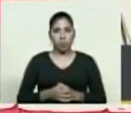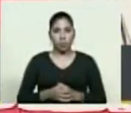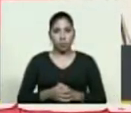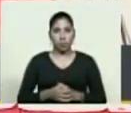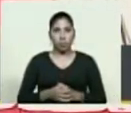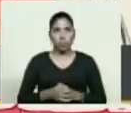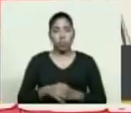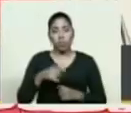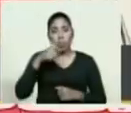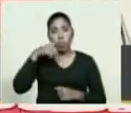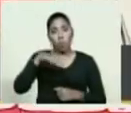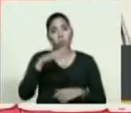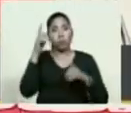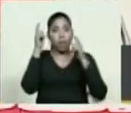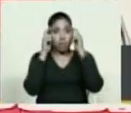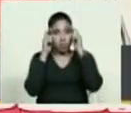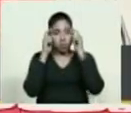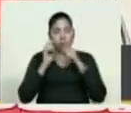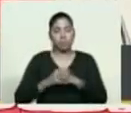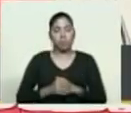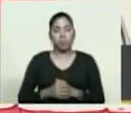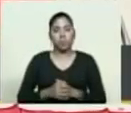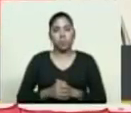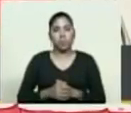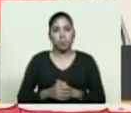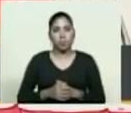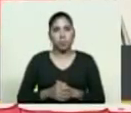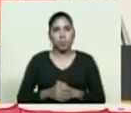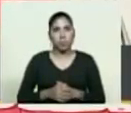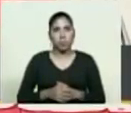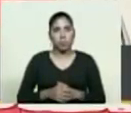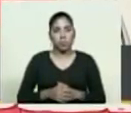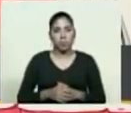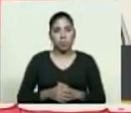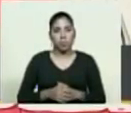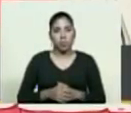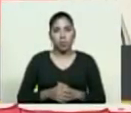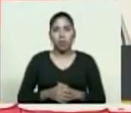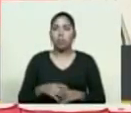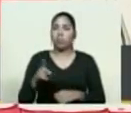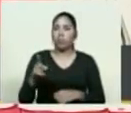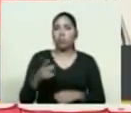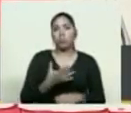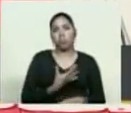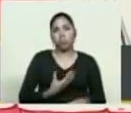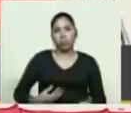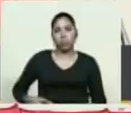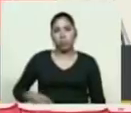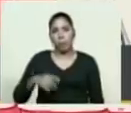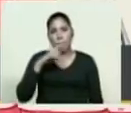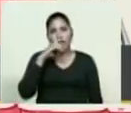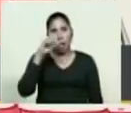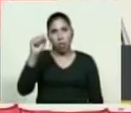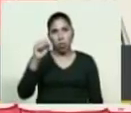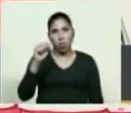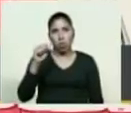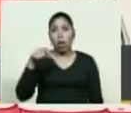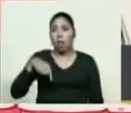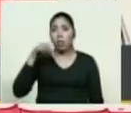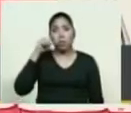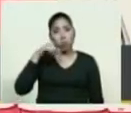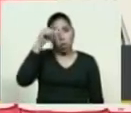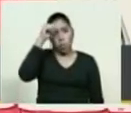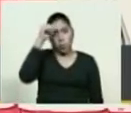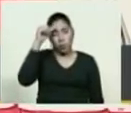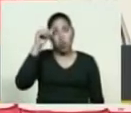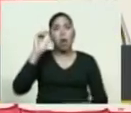tal cual fue instruido por el presidente de nuestro partido, el compañero presidente Nicolás Maduro. Este fin de semana comenzó